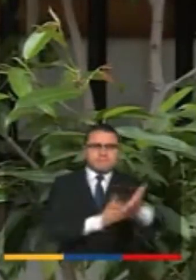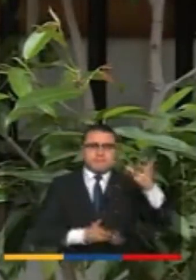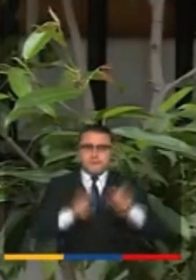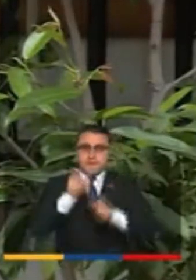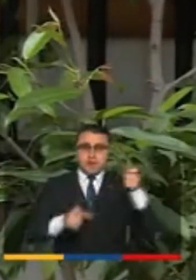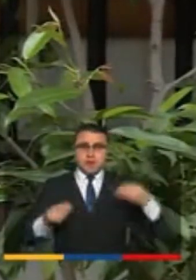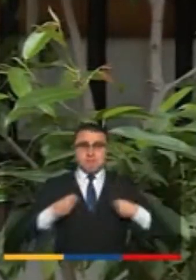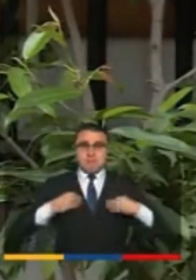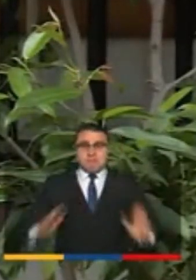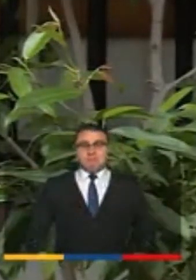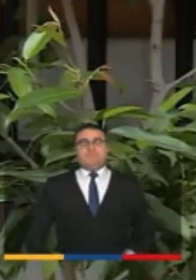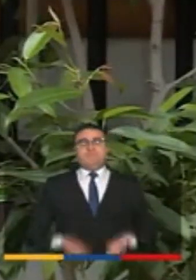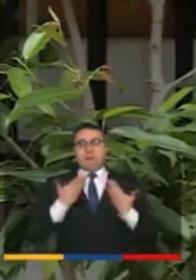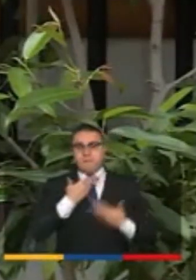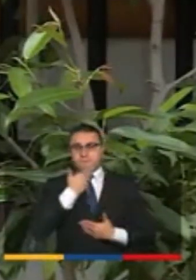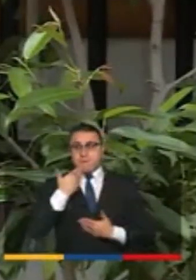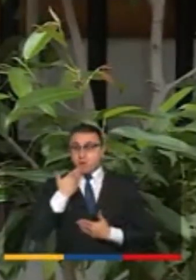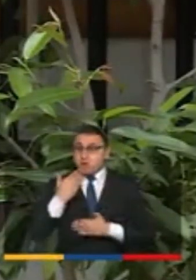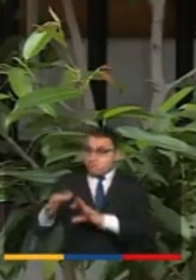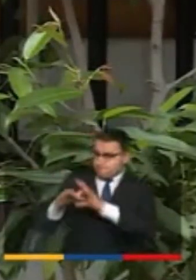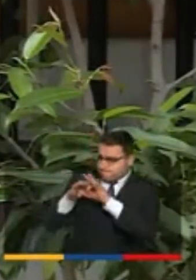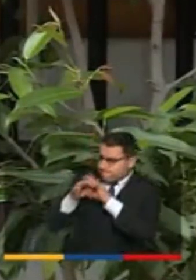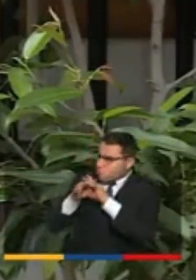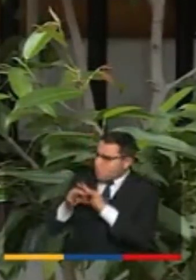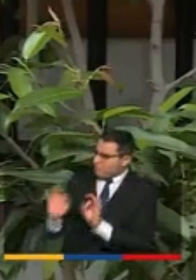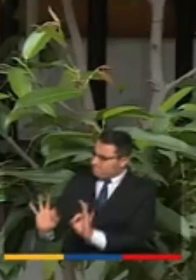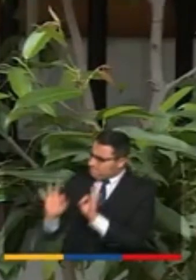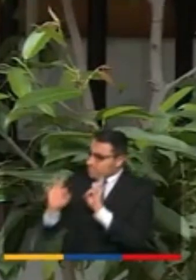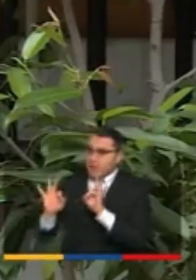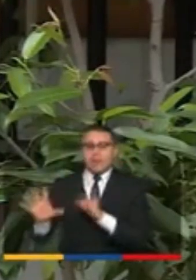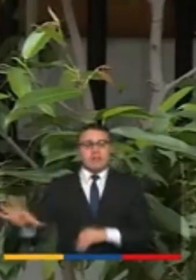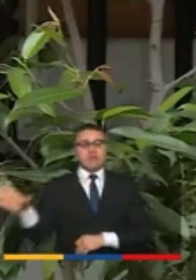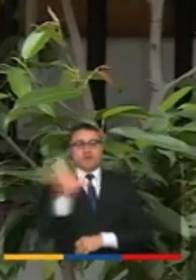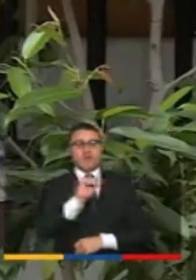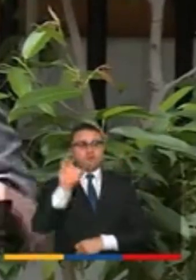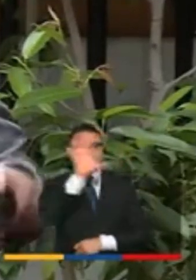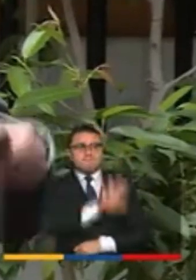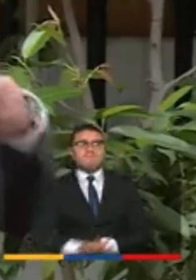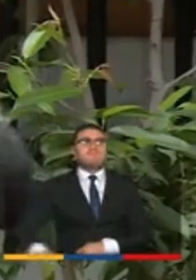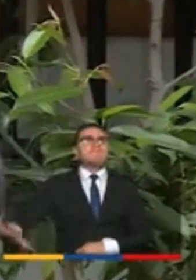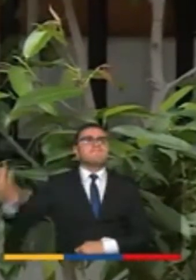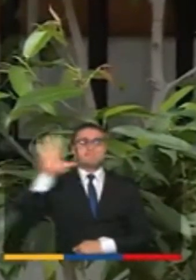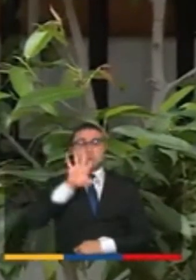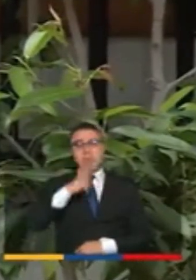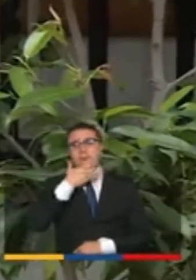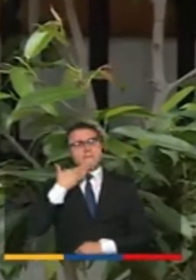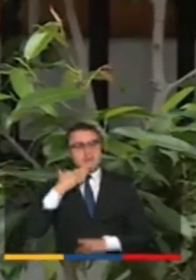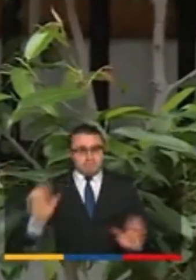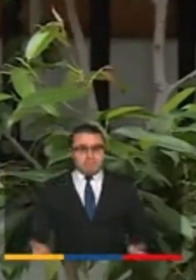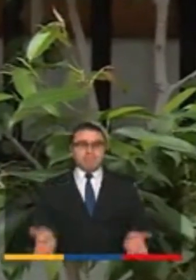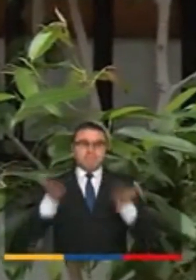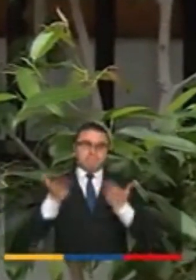más unidos estemos, mejor estaremos como región. Muchísimas gracias.